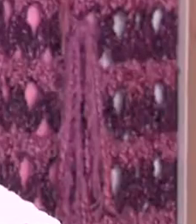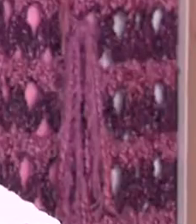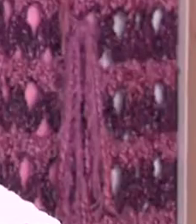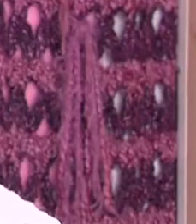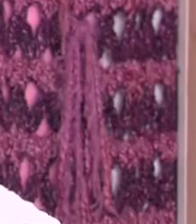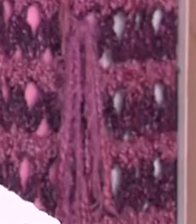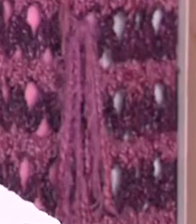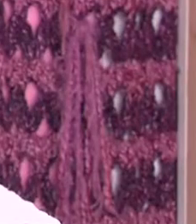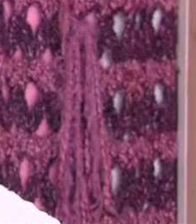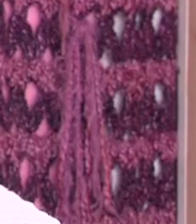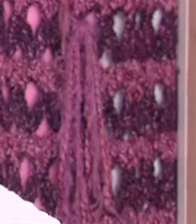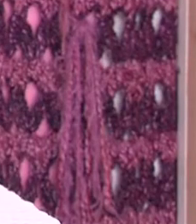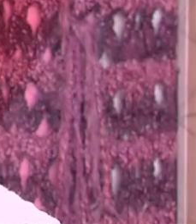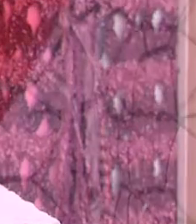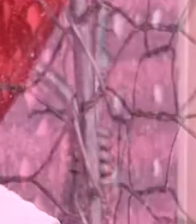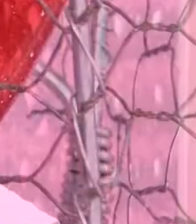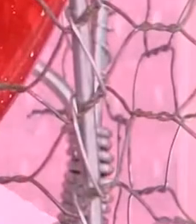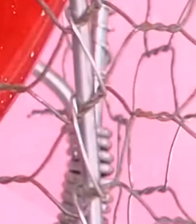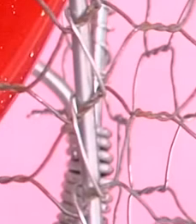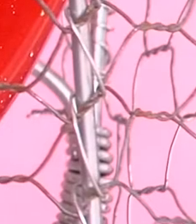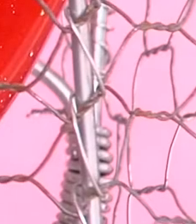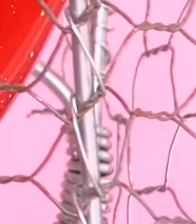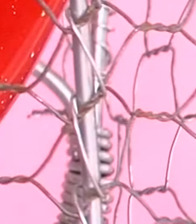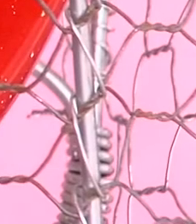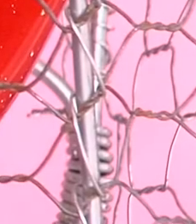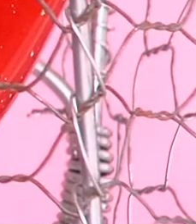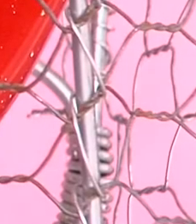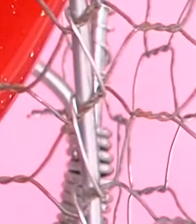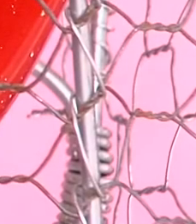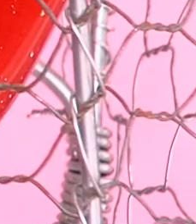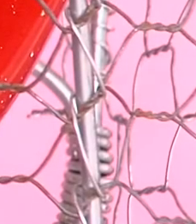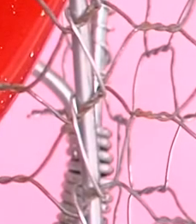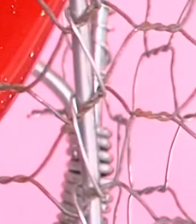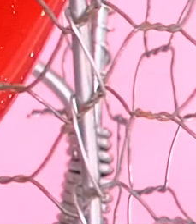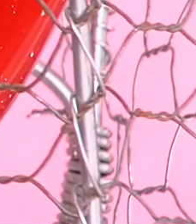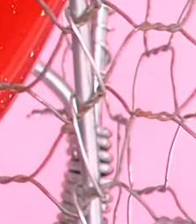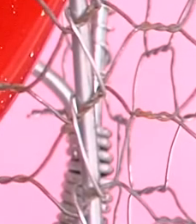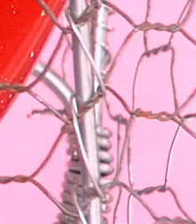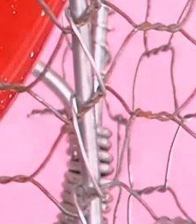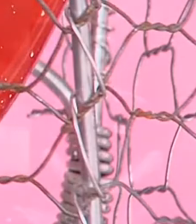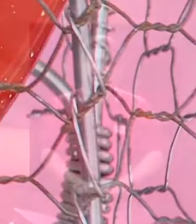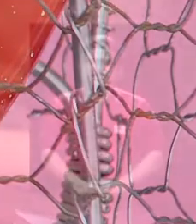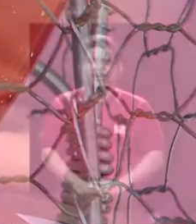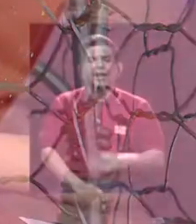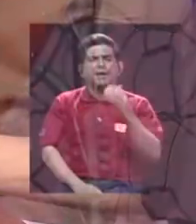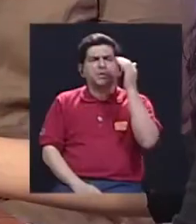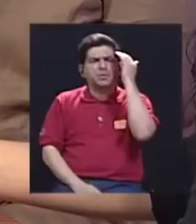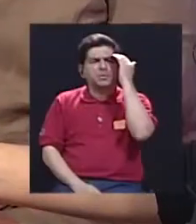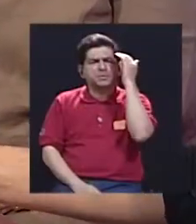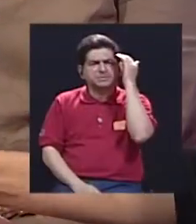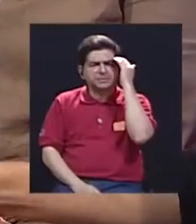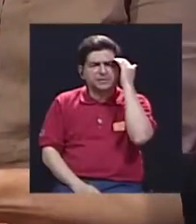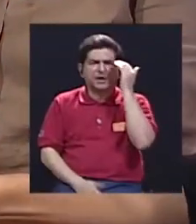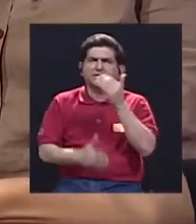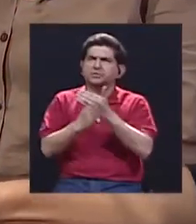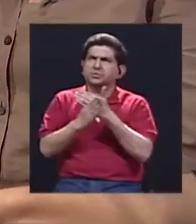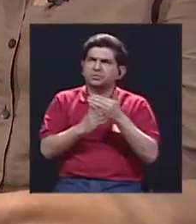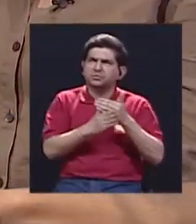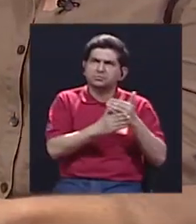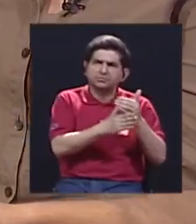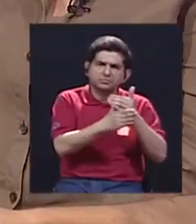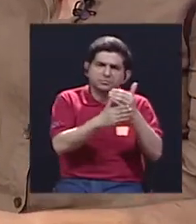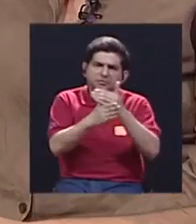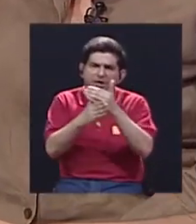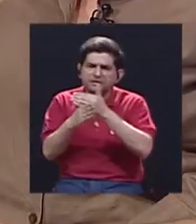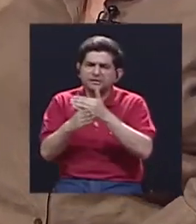son realmente una herramienta de conocimiento, de compartir,